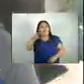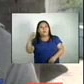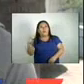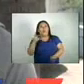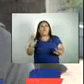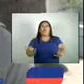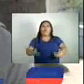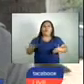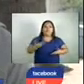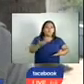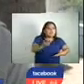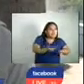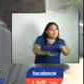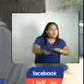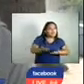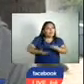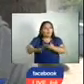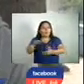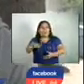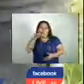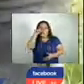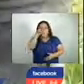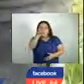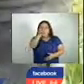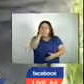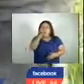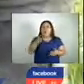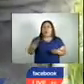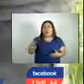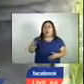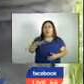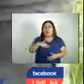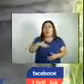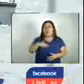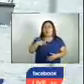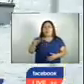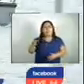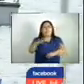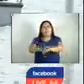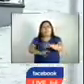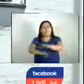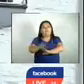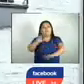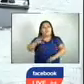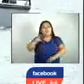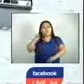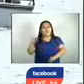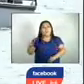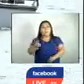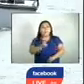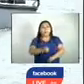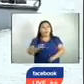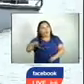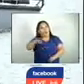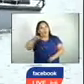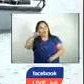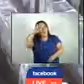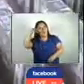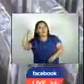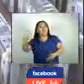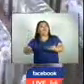dedicaban a la distribución de drogas en nuestro país, entre ellos se reporta la detención de más de 30 traficantes de otras